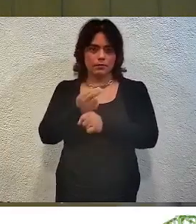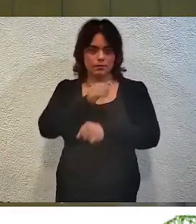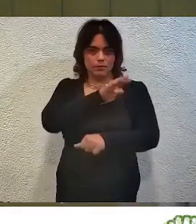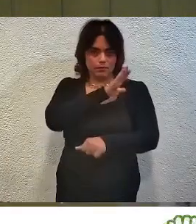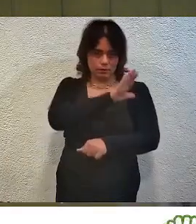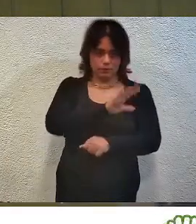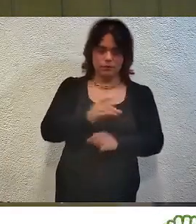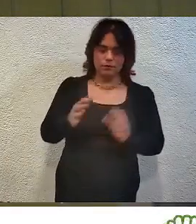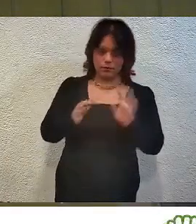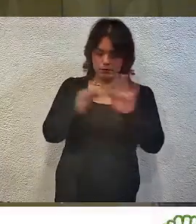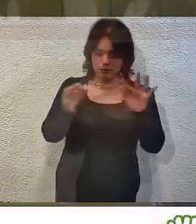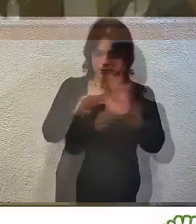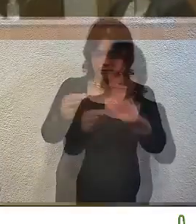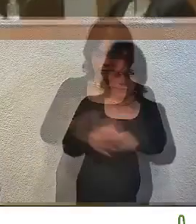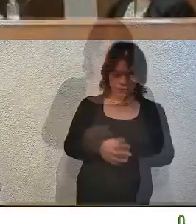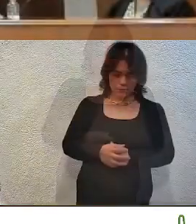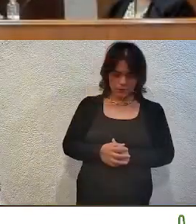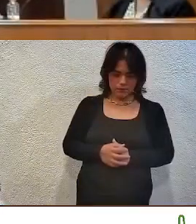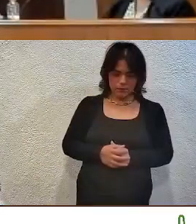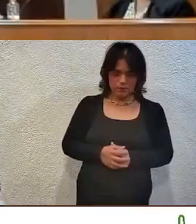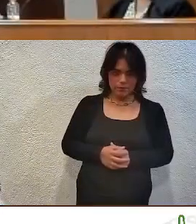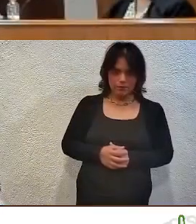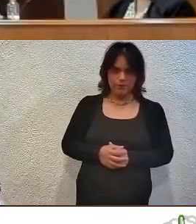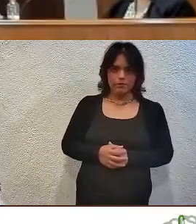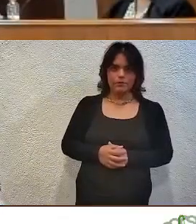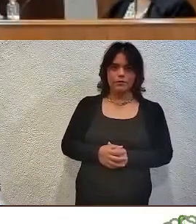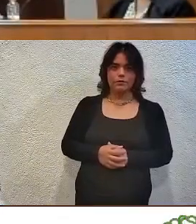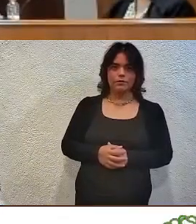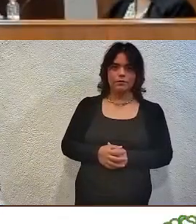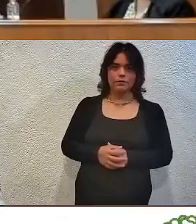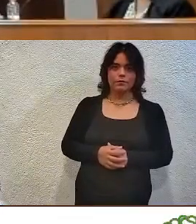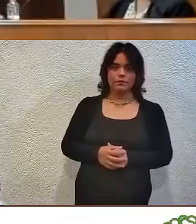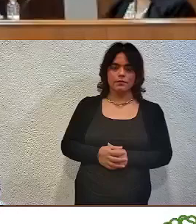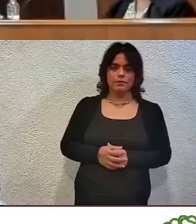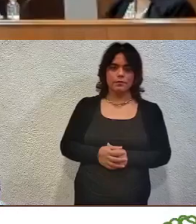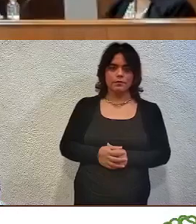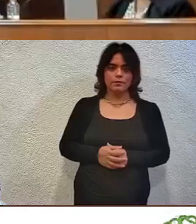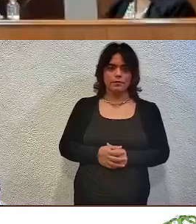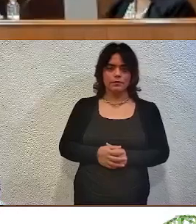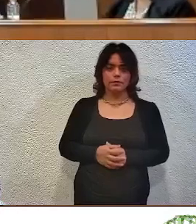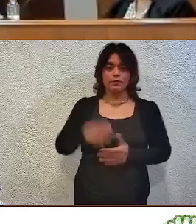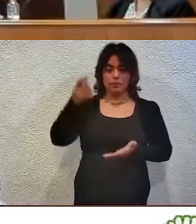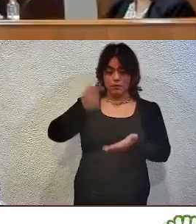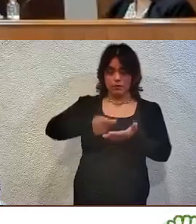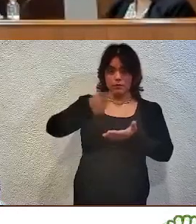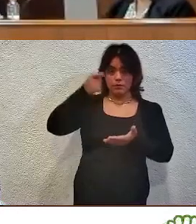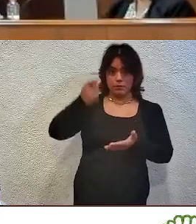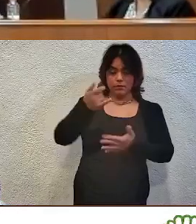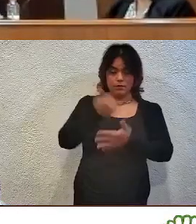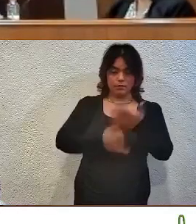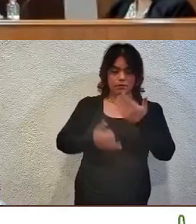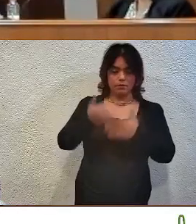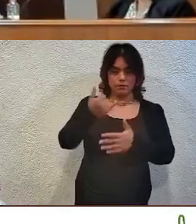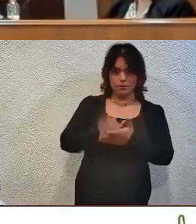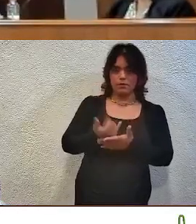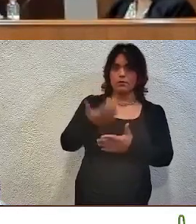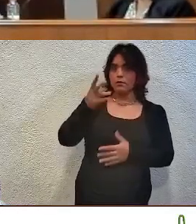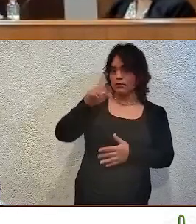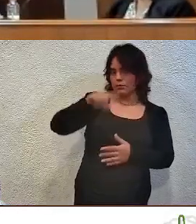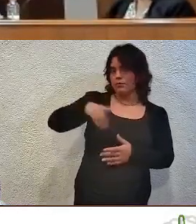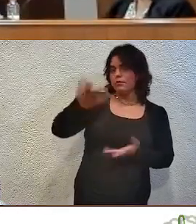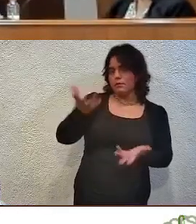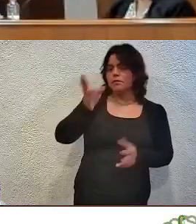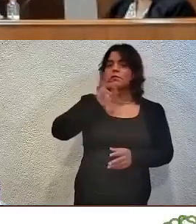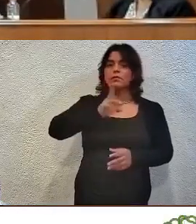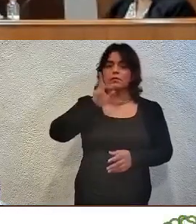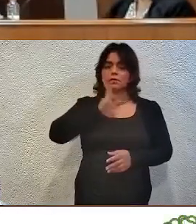la cuenta respectiva. Con su autorización, magistrada presidenta, doy cuenta con el proyecto de sentencia que somete a la consideración de este Pleno el magistrado